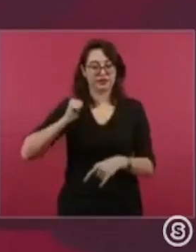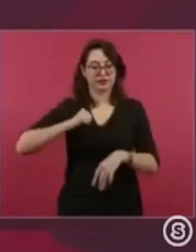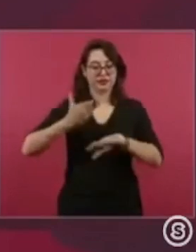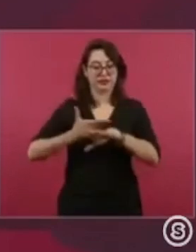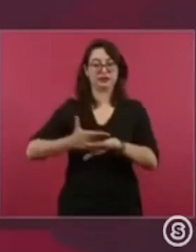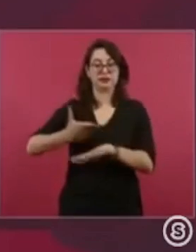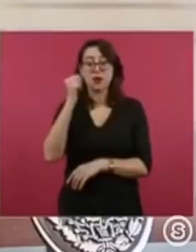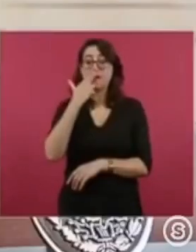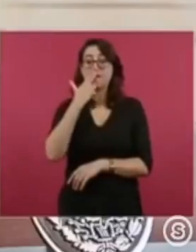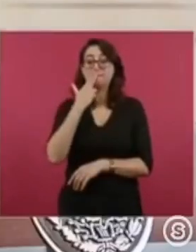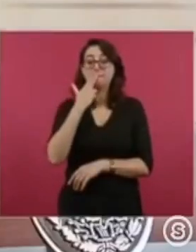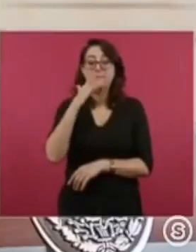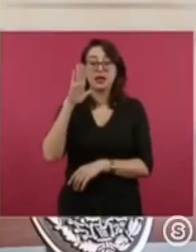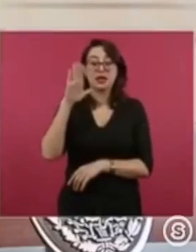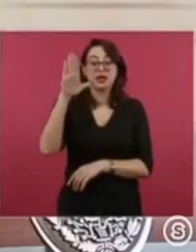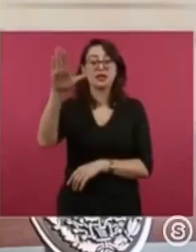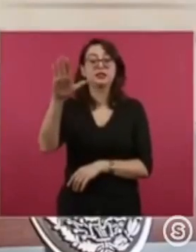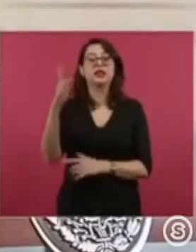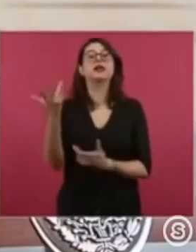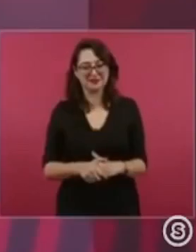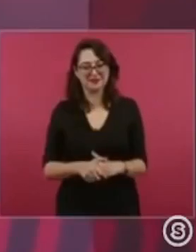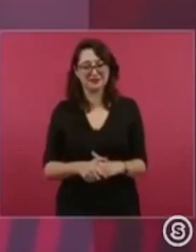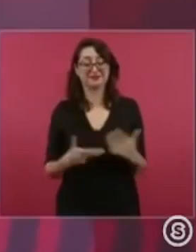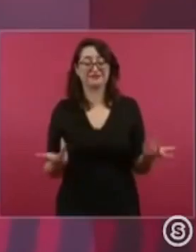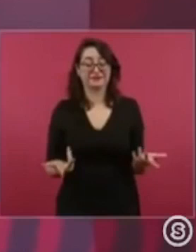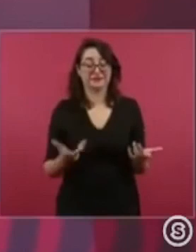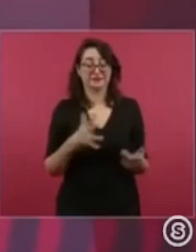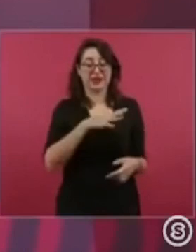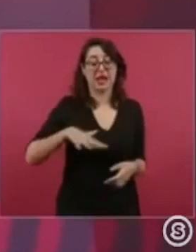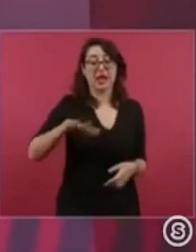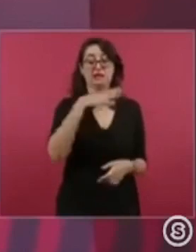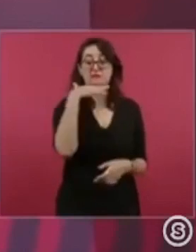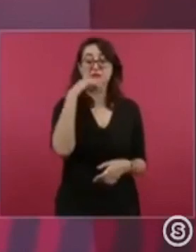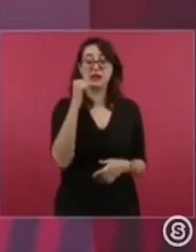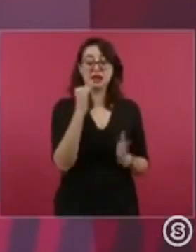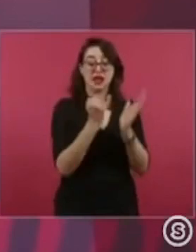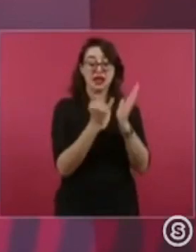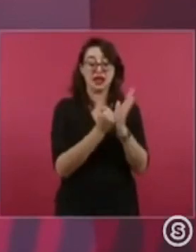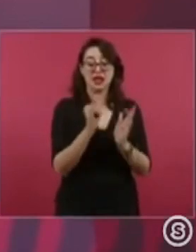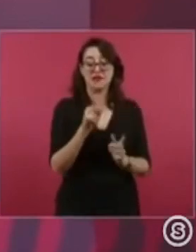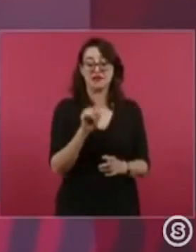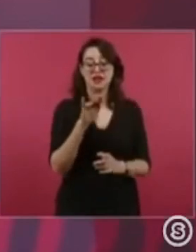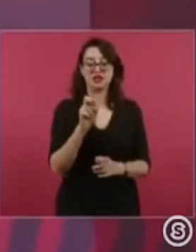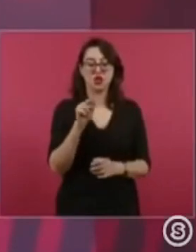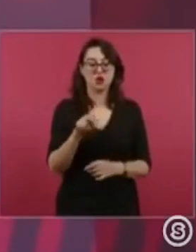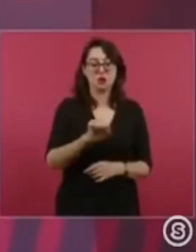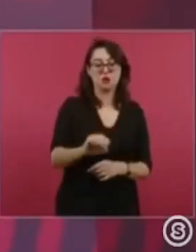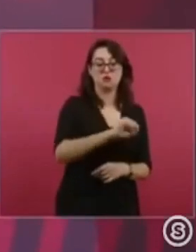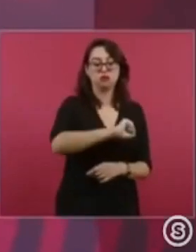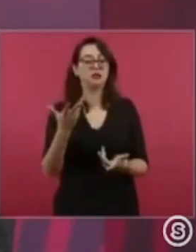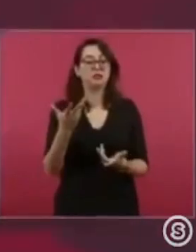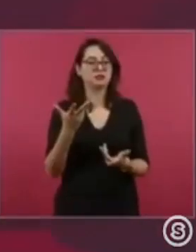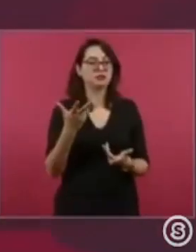como dirigente después de una inflación que se padeció antes de que él llegara al